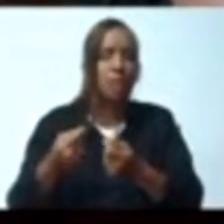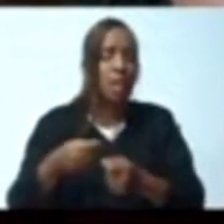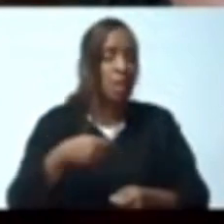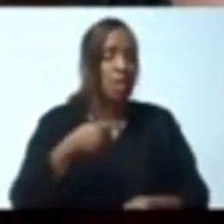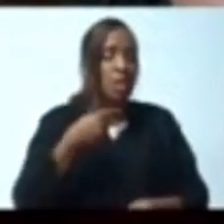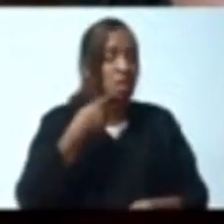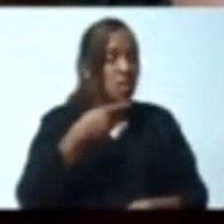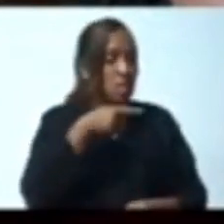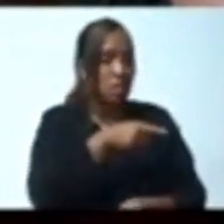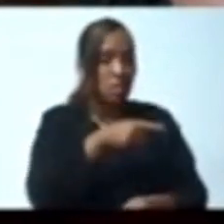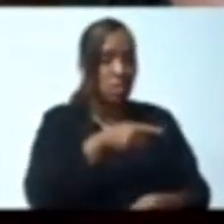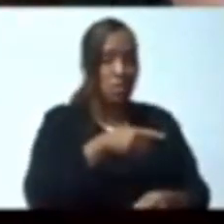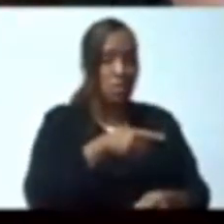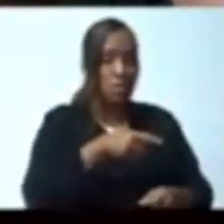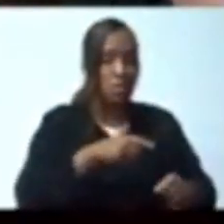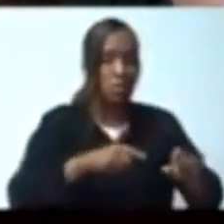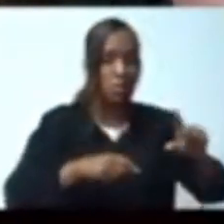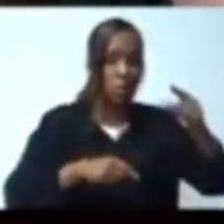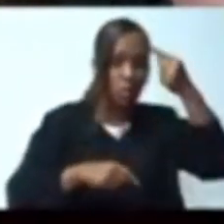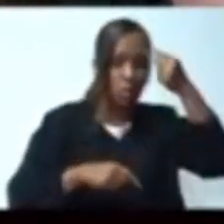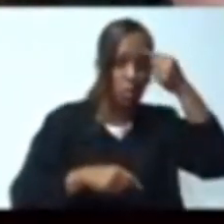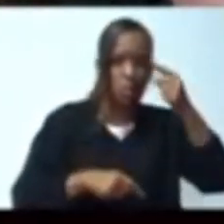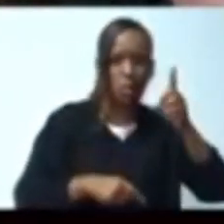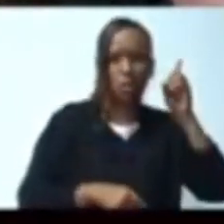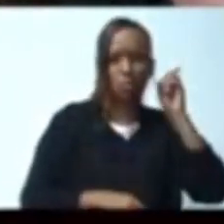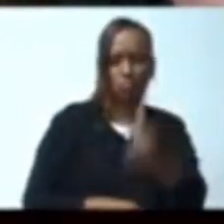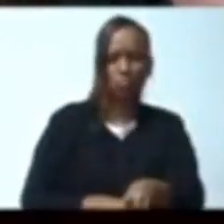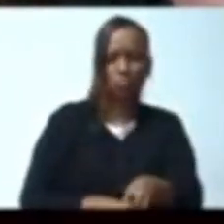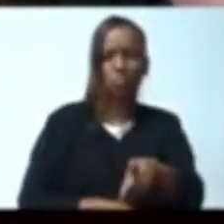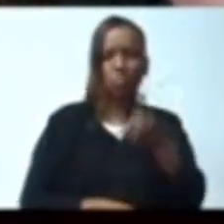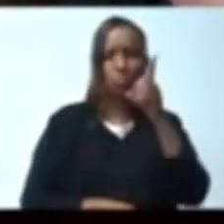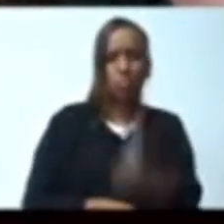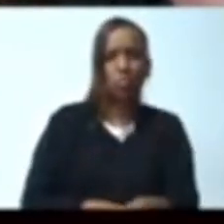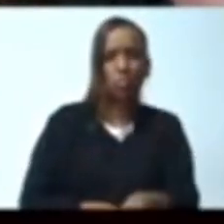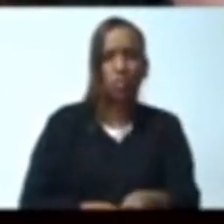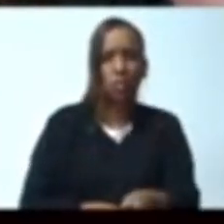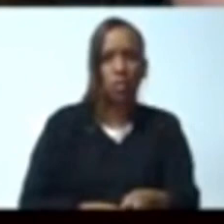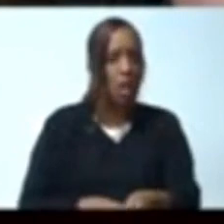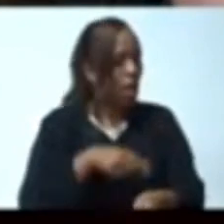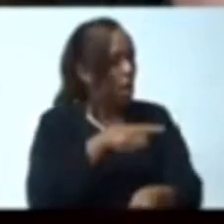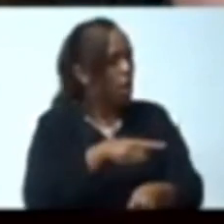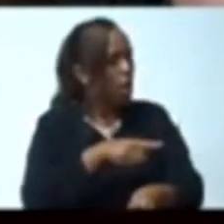continuara marcando el destino de la nación. Y por eso